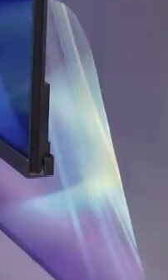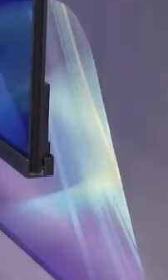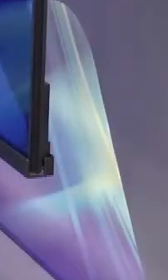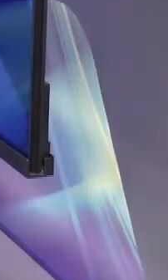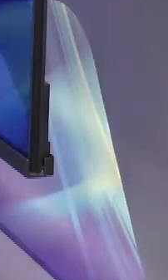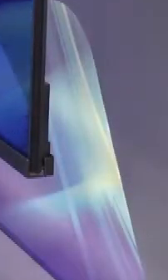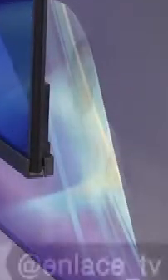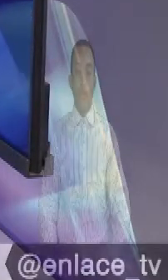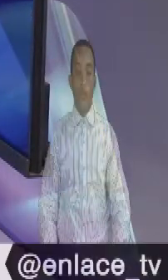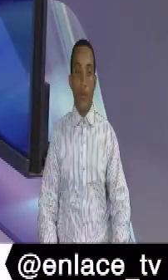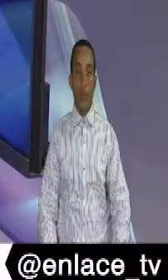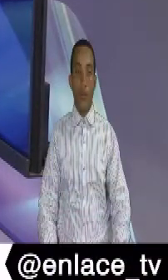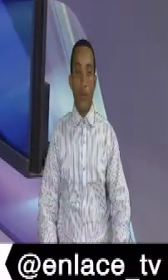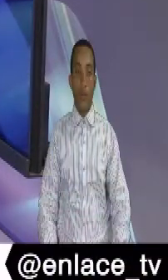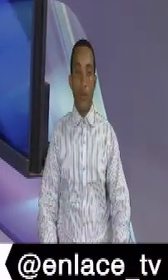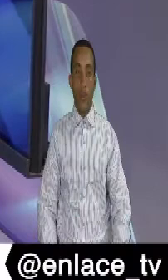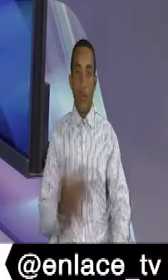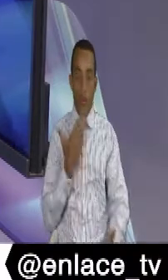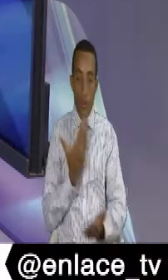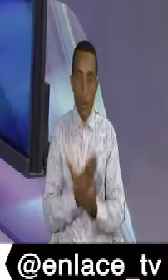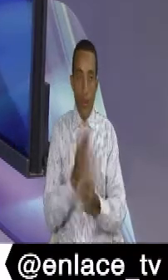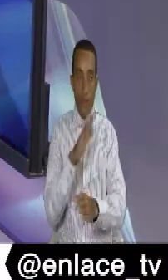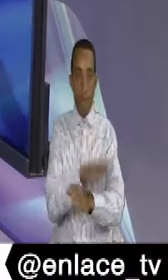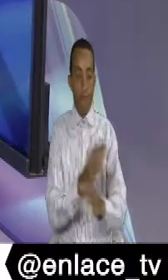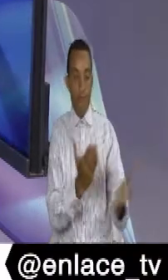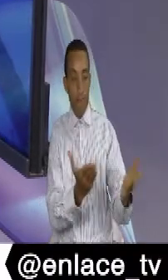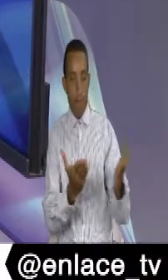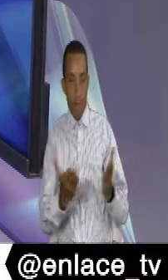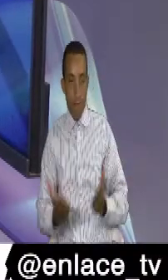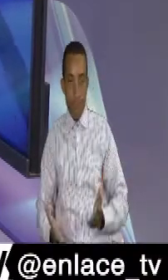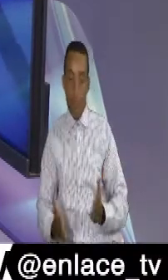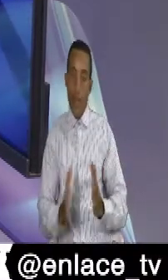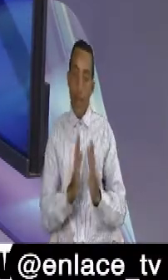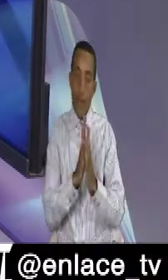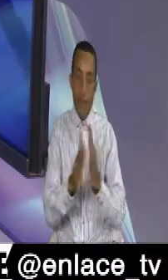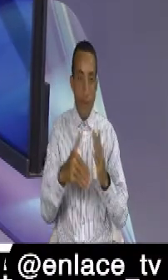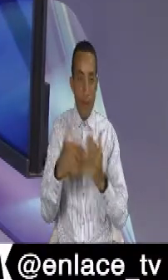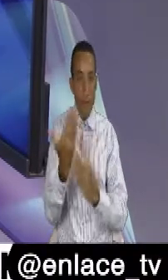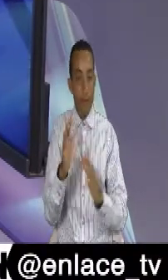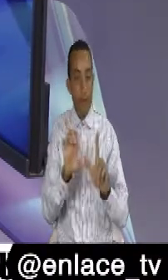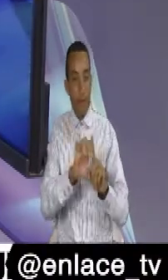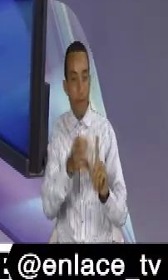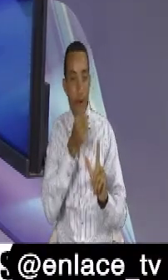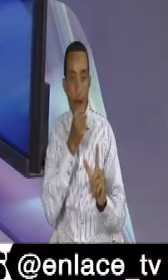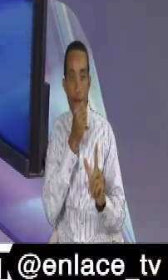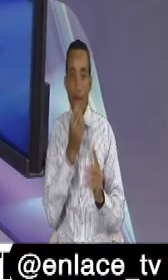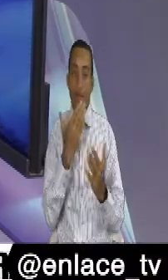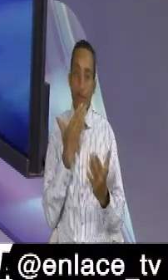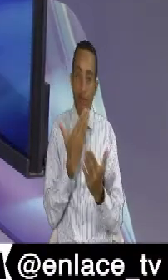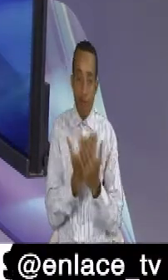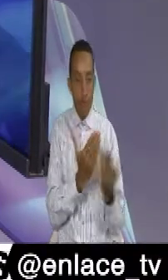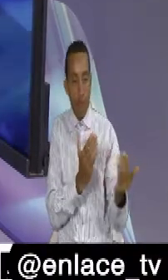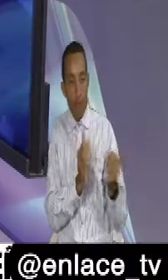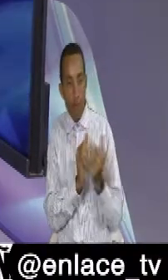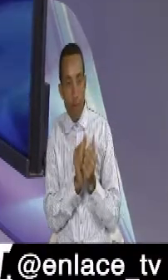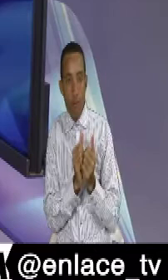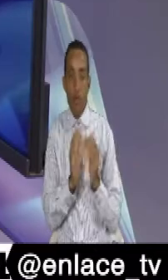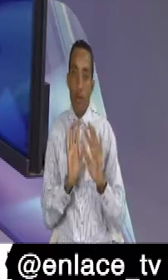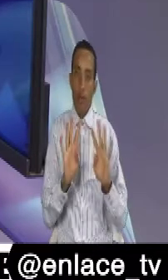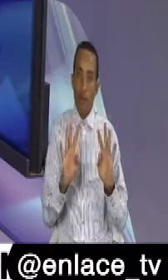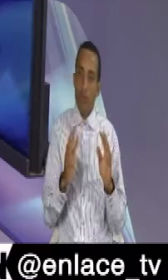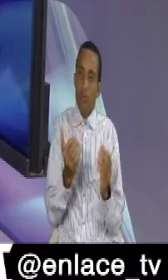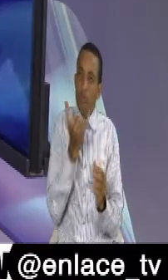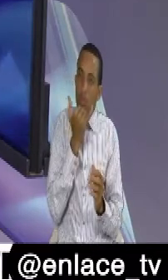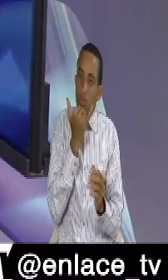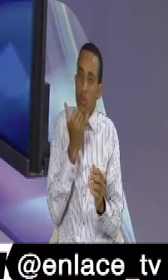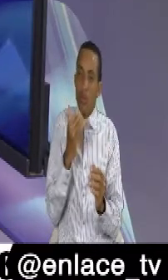Buenas tardes, bienvenidos. Aquí empieza Enlace Noticias, el noticiero que usted quiere ver. Gracias por estar de nuevo con nosotros para conocer los hechos más